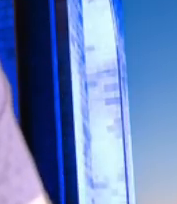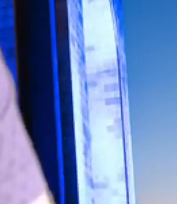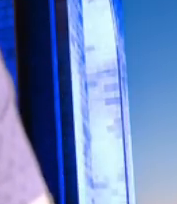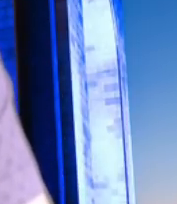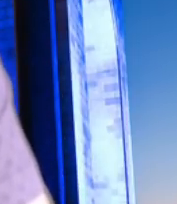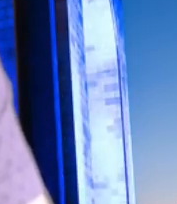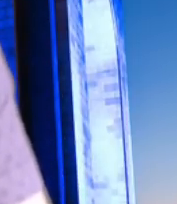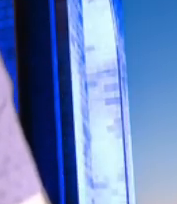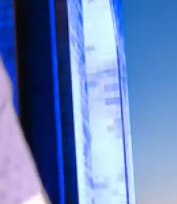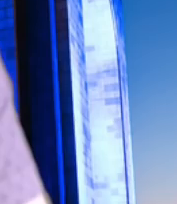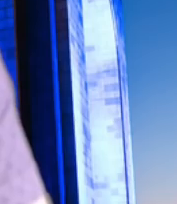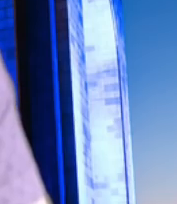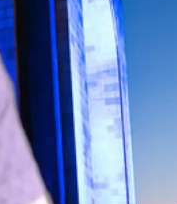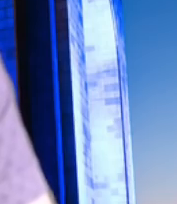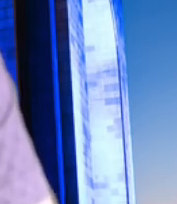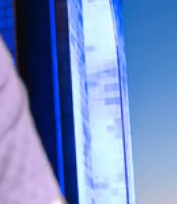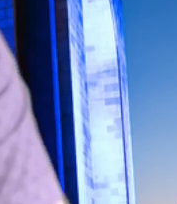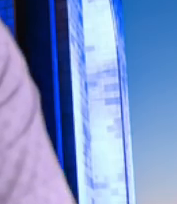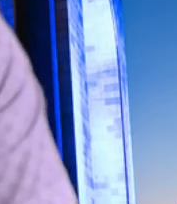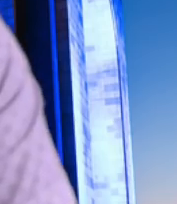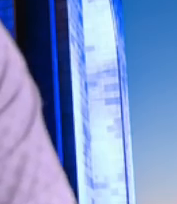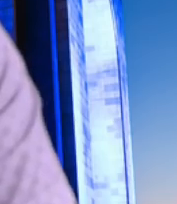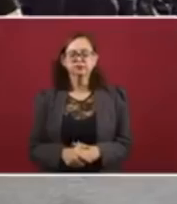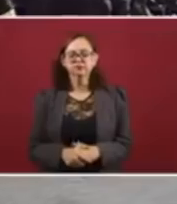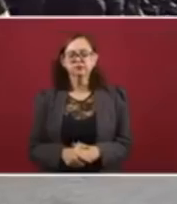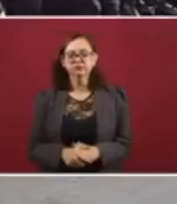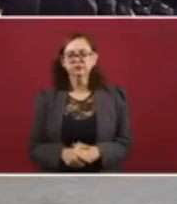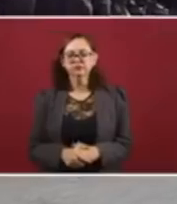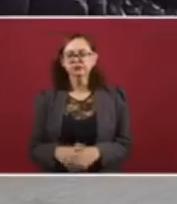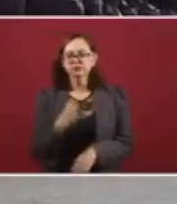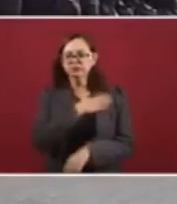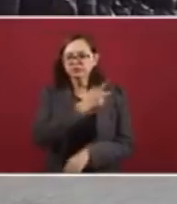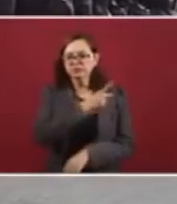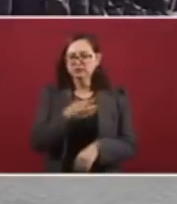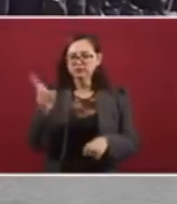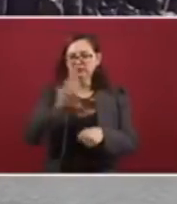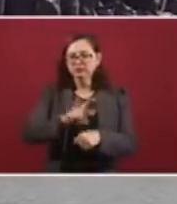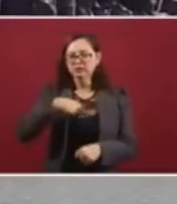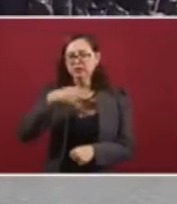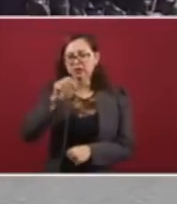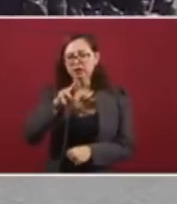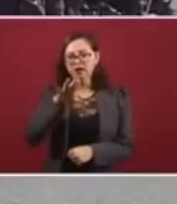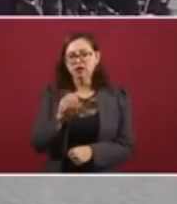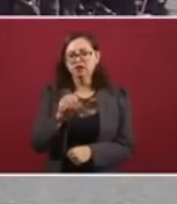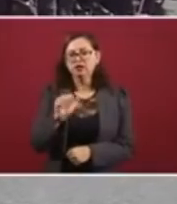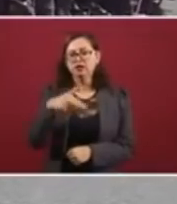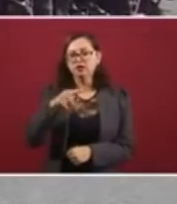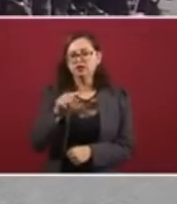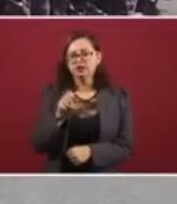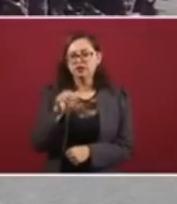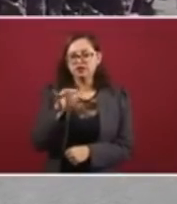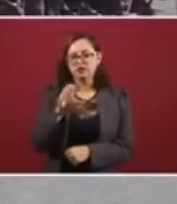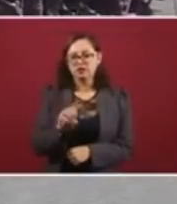existía cierta complicidad o cierto apoyo? Vean nada más. Buenos días, presidente. Marco Antonio Olvera, corresponsal de Radio Latino California en